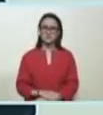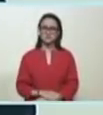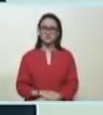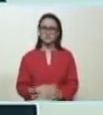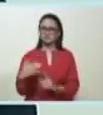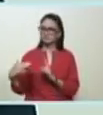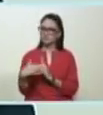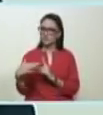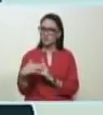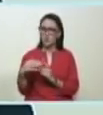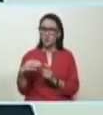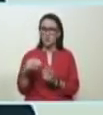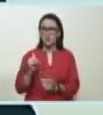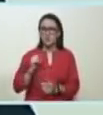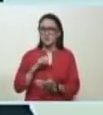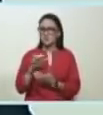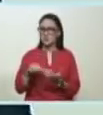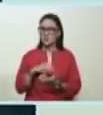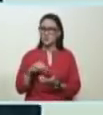enfrentar cualquier desafío